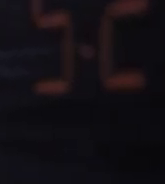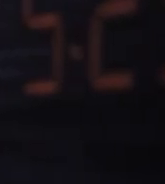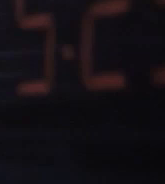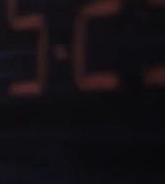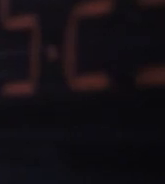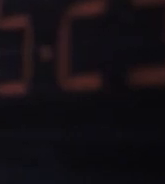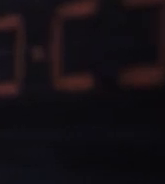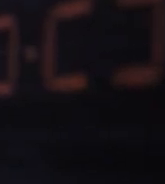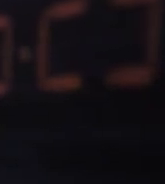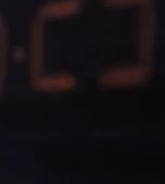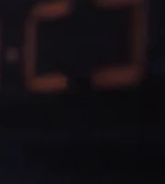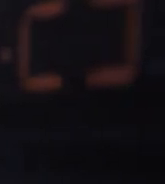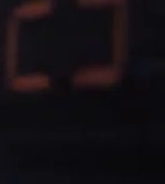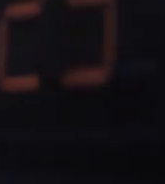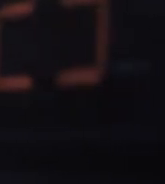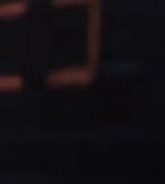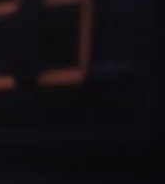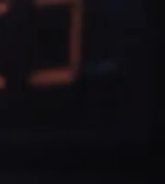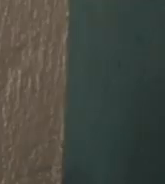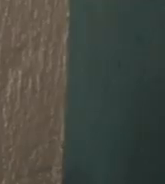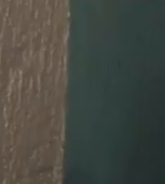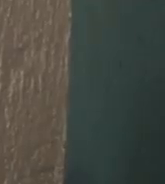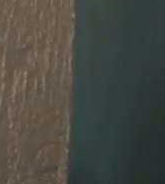Escucha sus horarios.